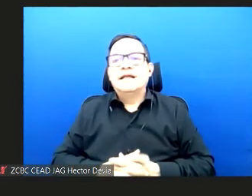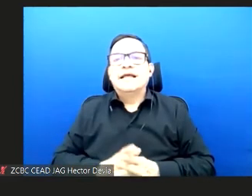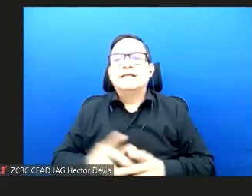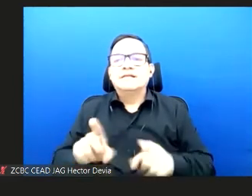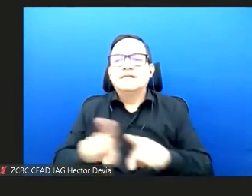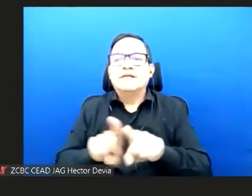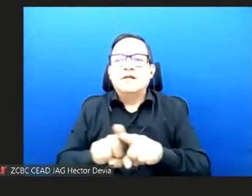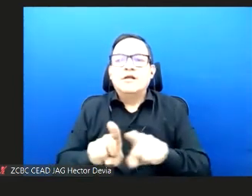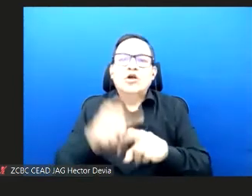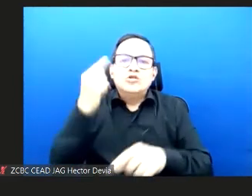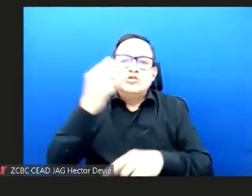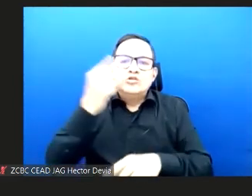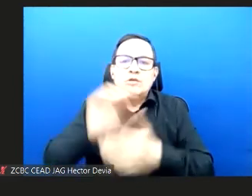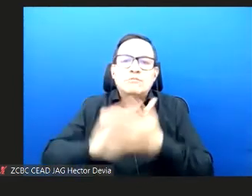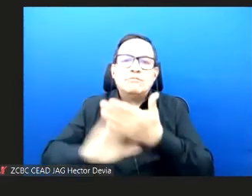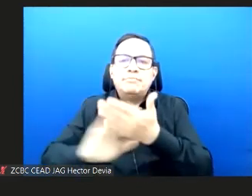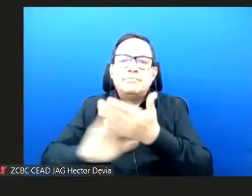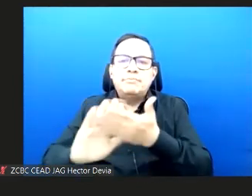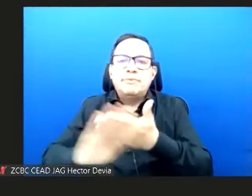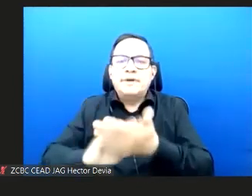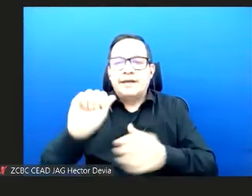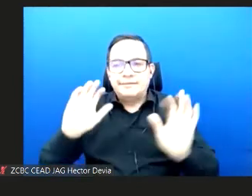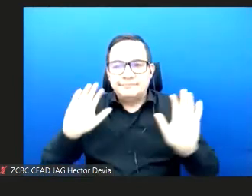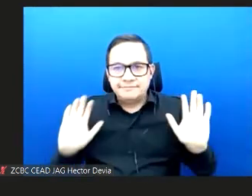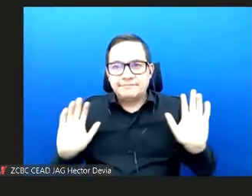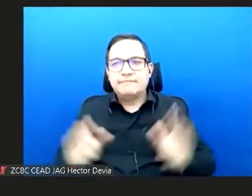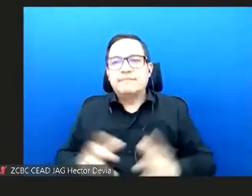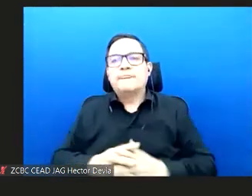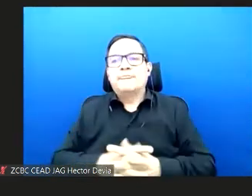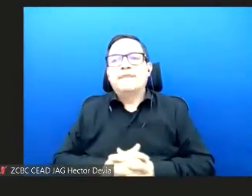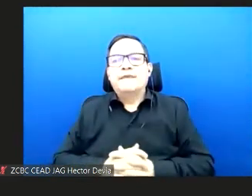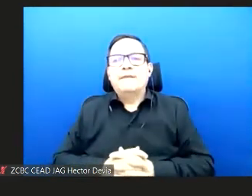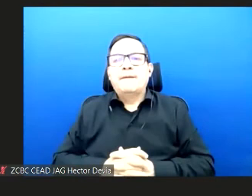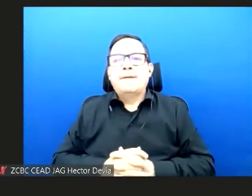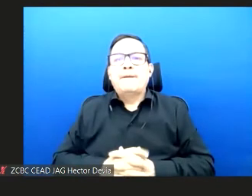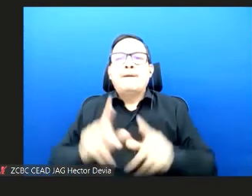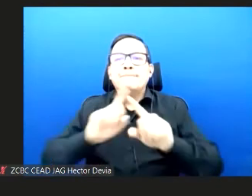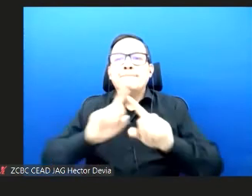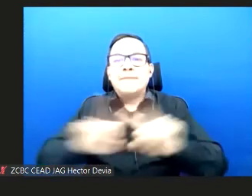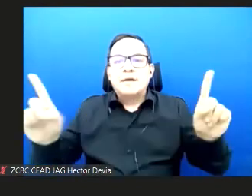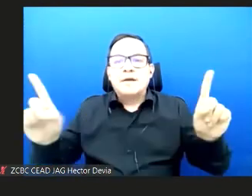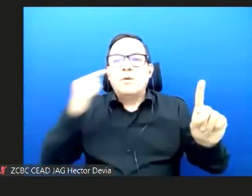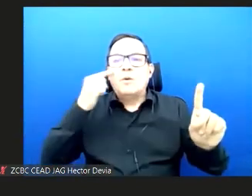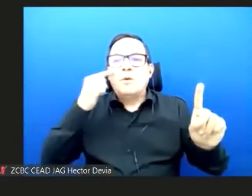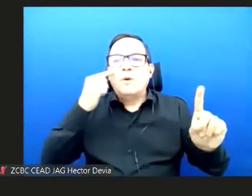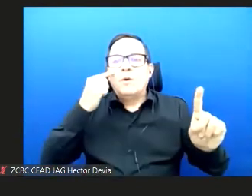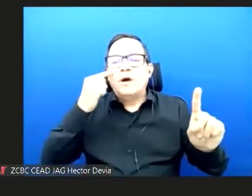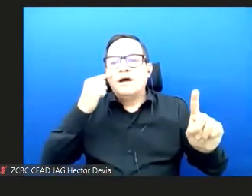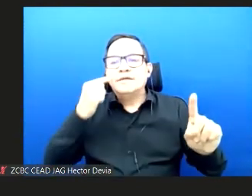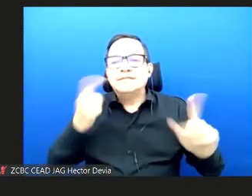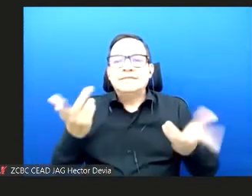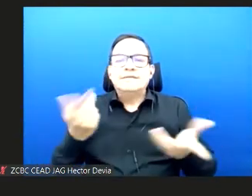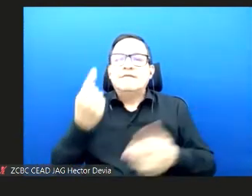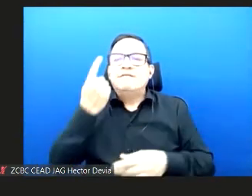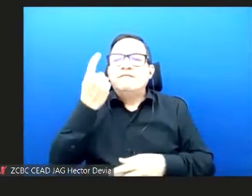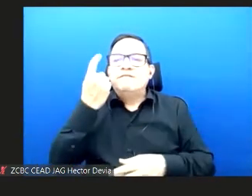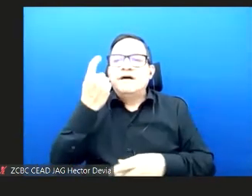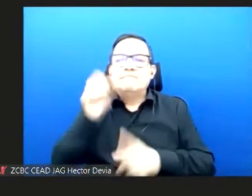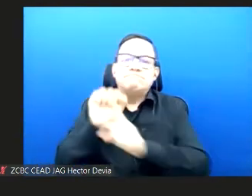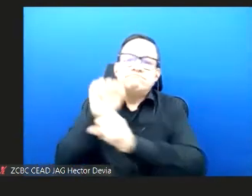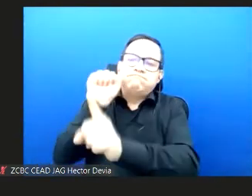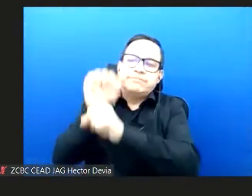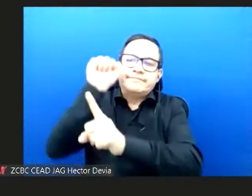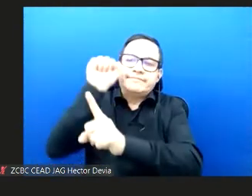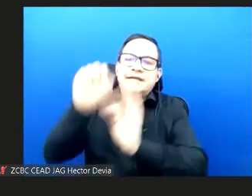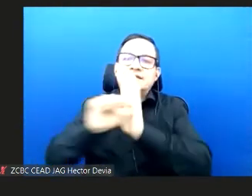esto. C intersección A. ¿Listo? Pero ojo, ahí estaríamos ignorando este símbolo